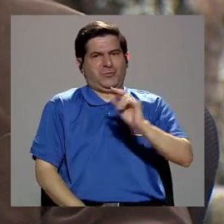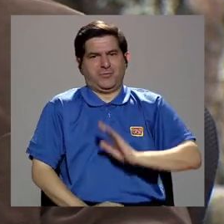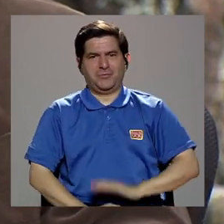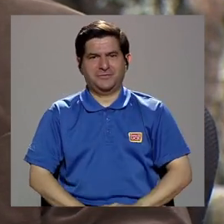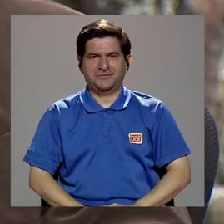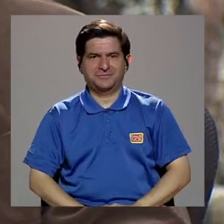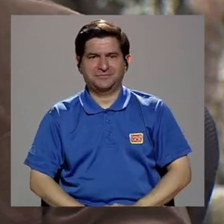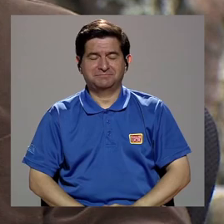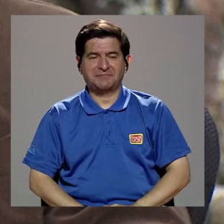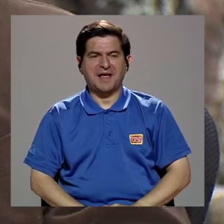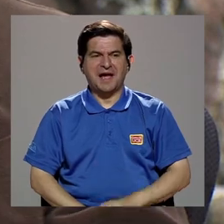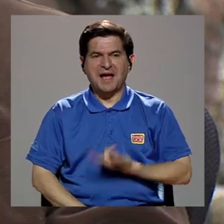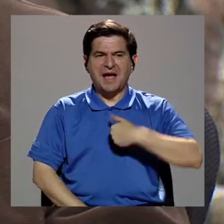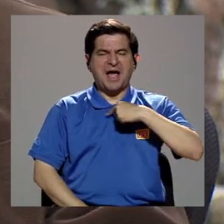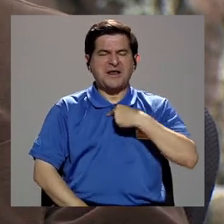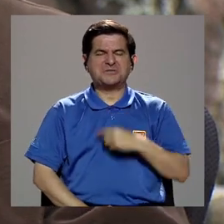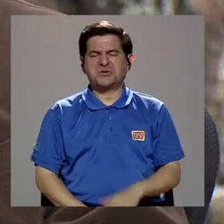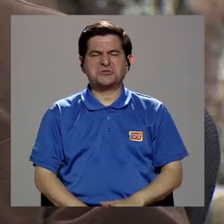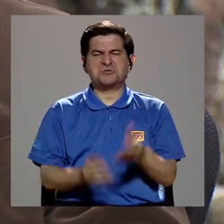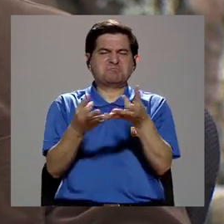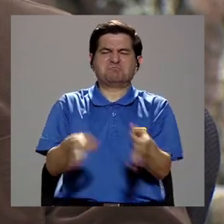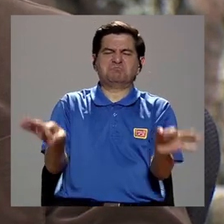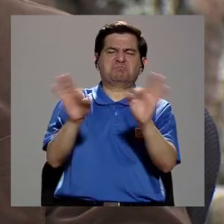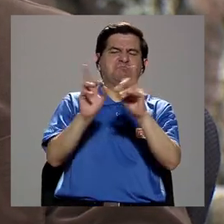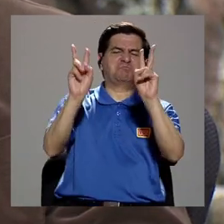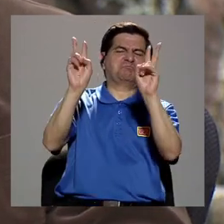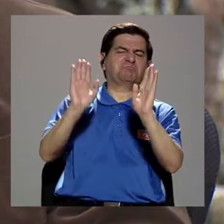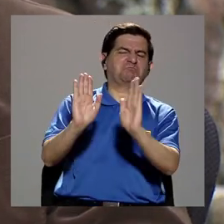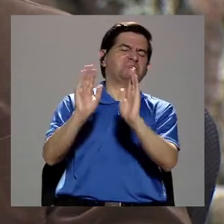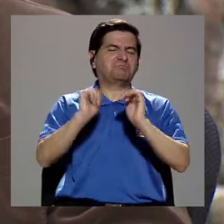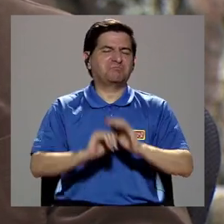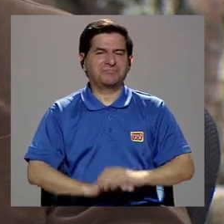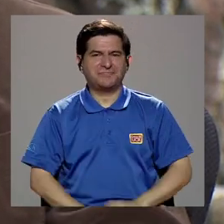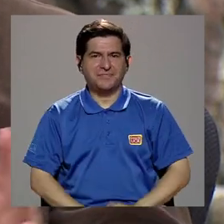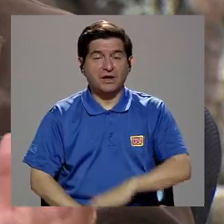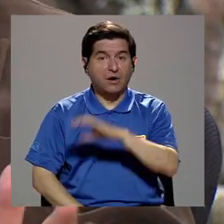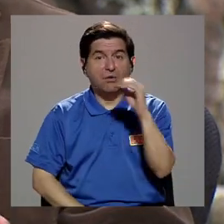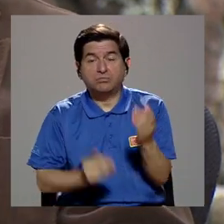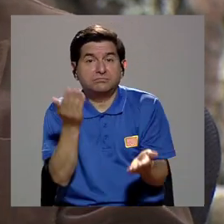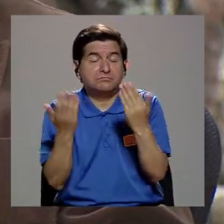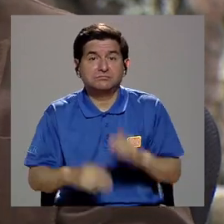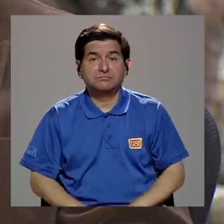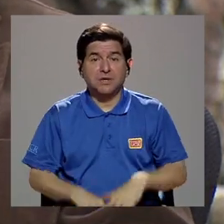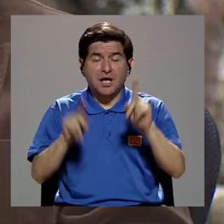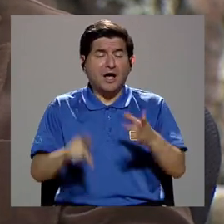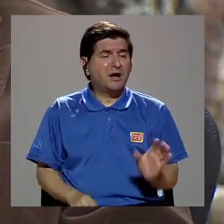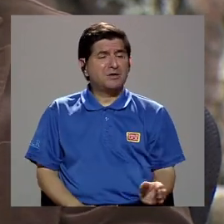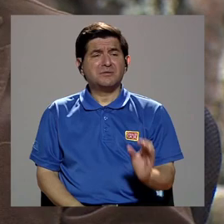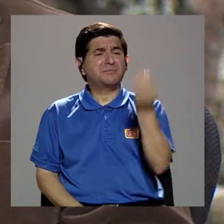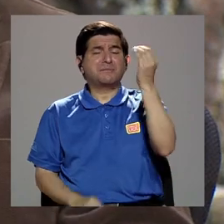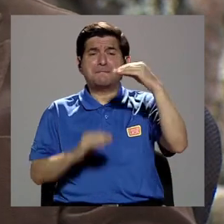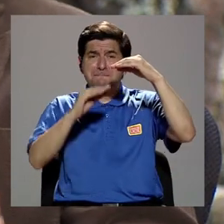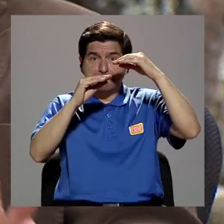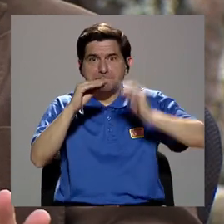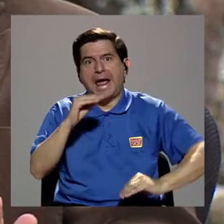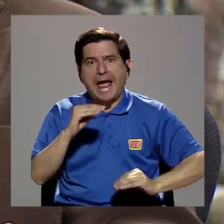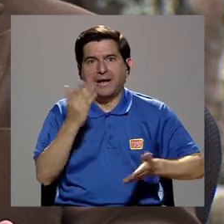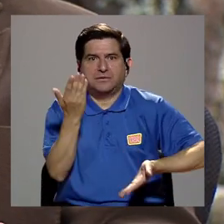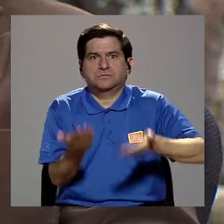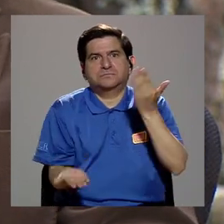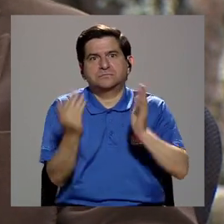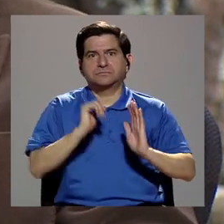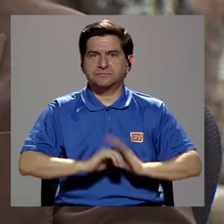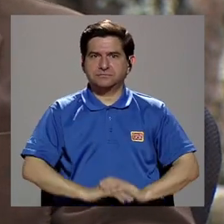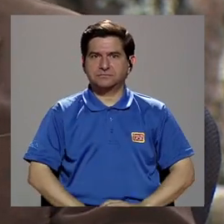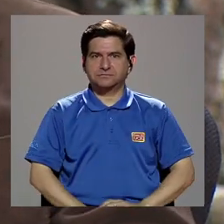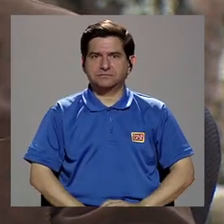nosotros. Entonces ya minimizamos ese tema. Incluso el tema de que la gente más joven, menos